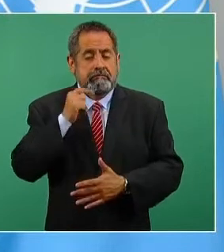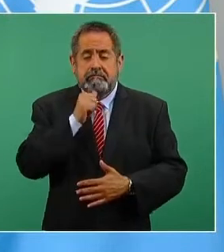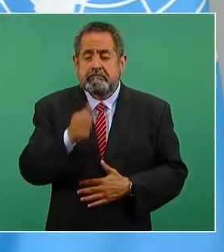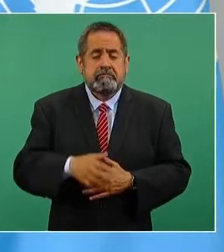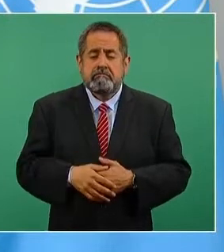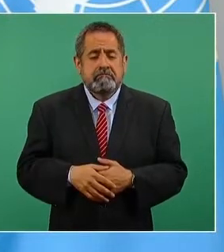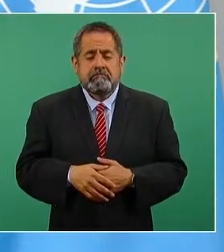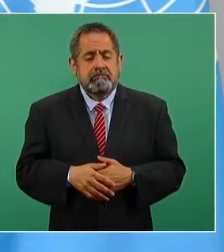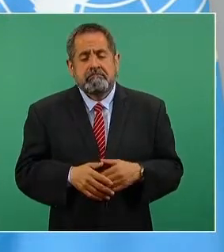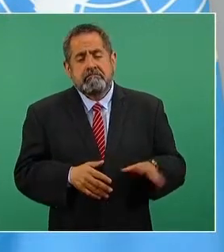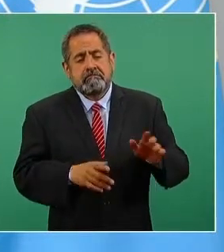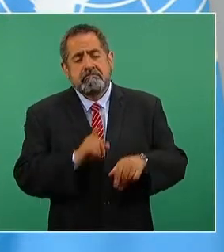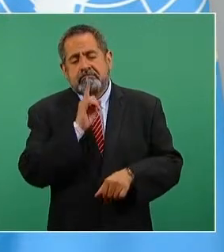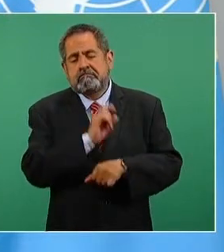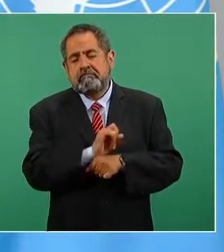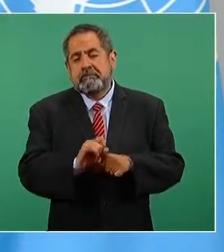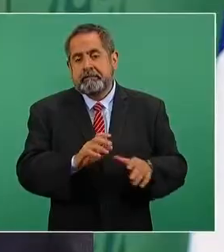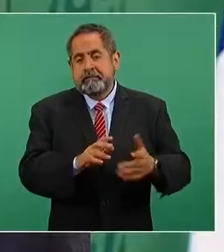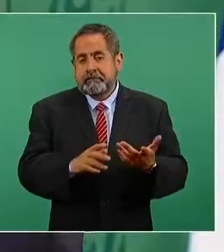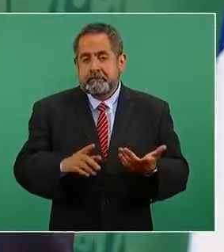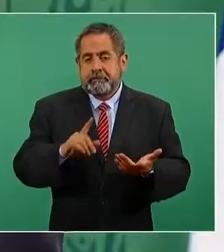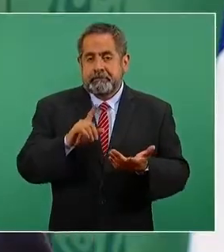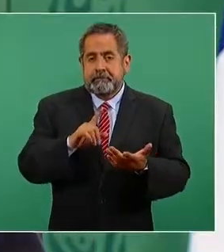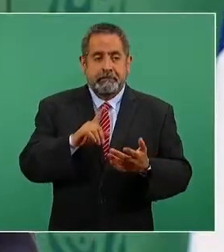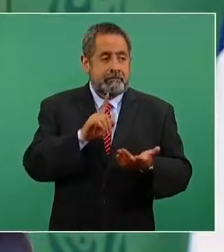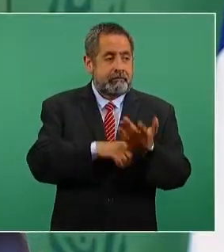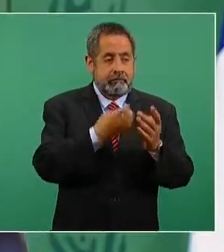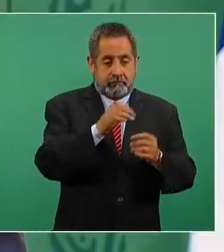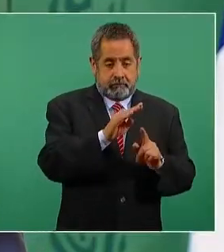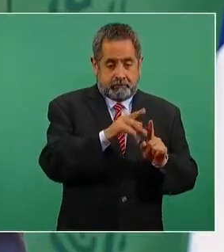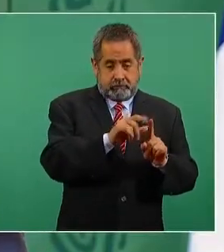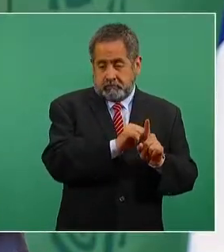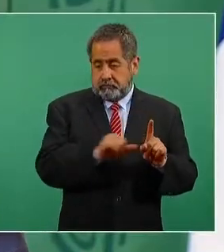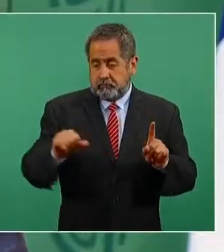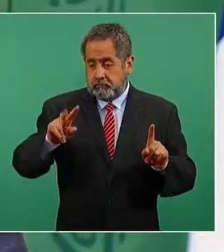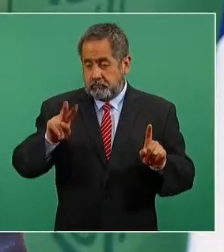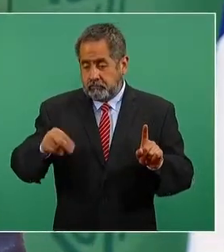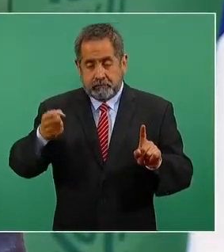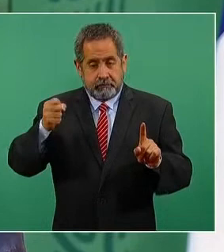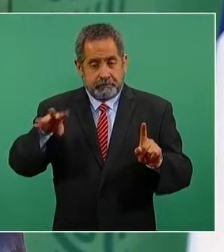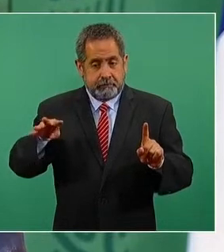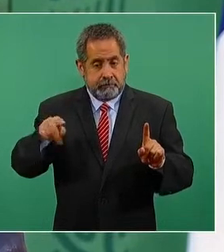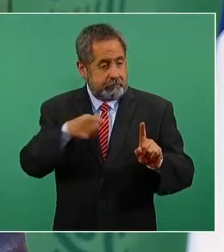Desde 1994 hasta